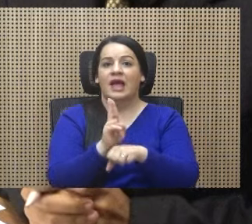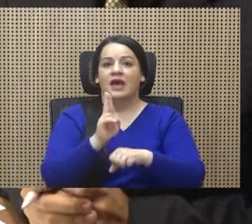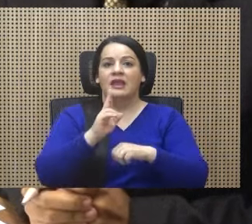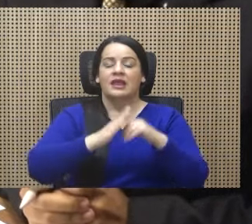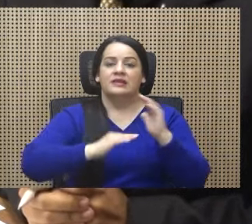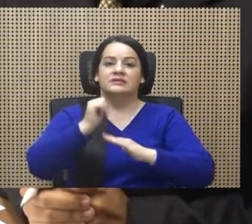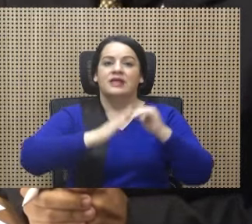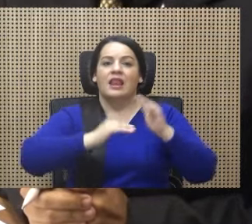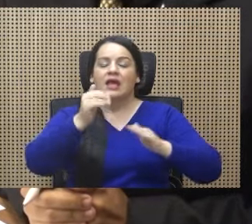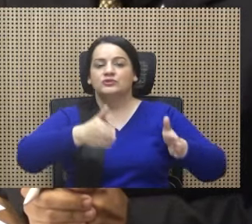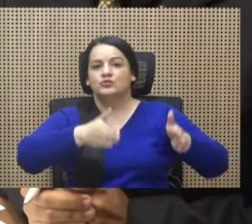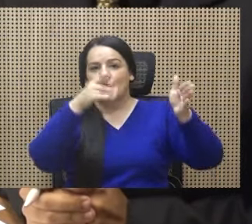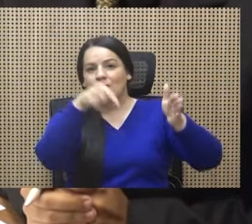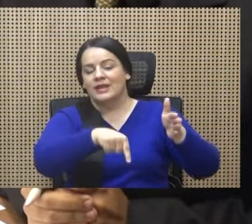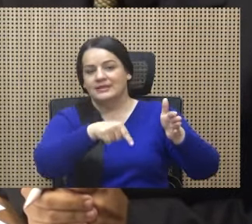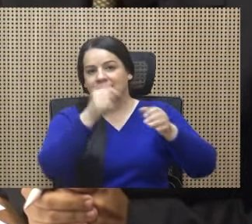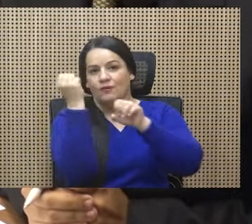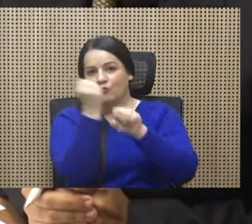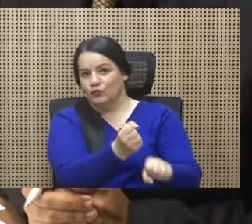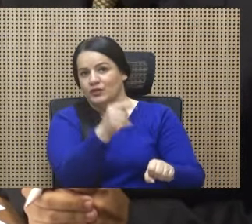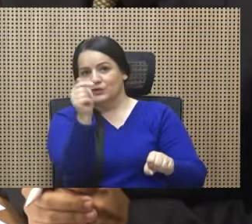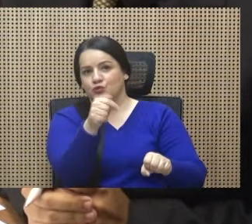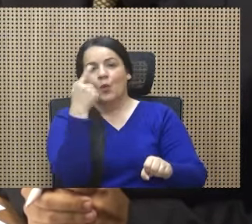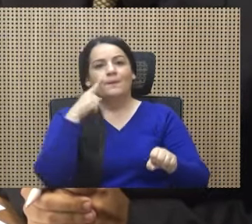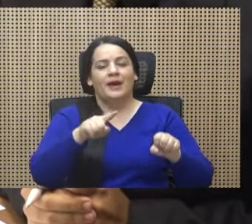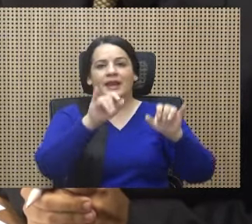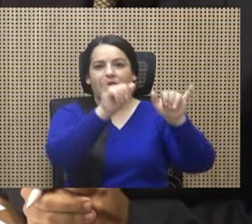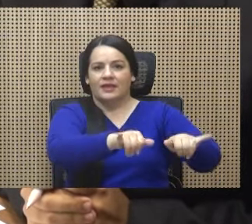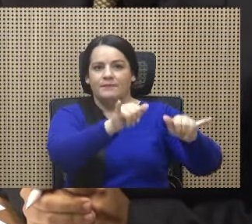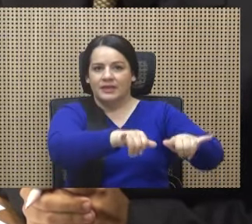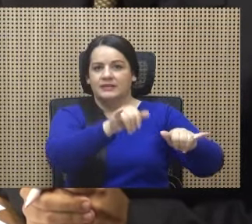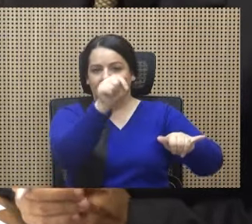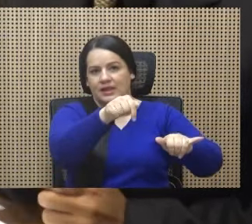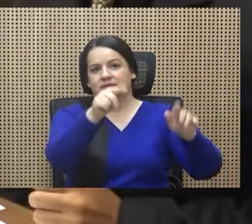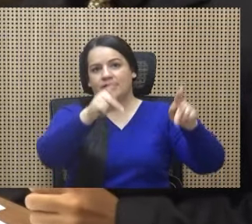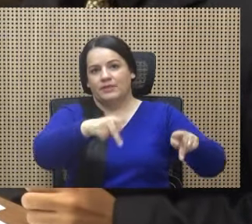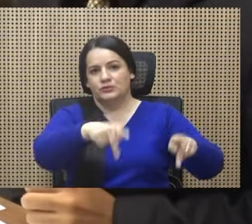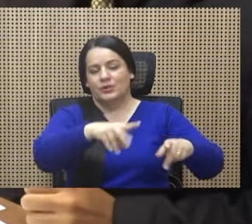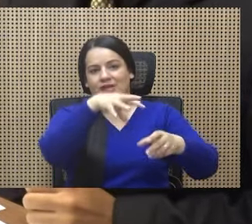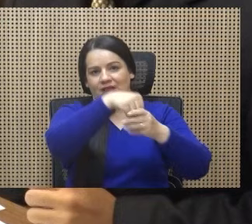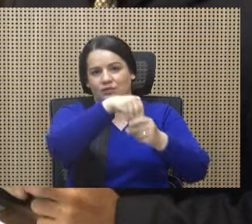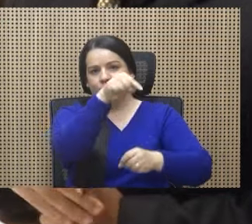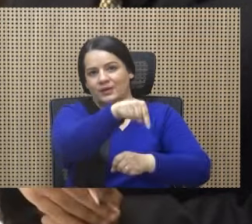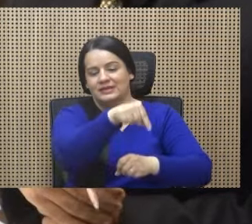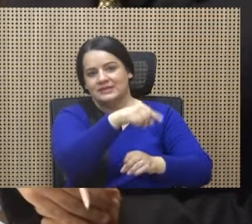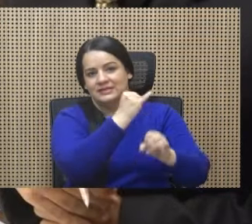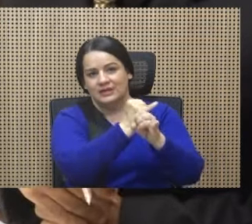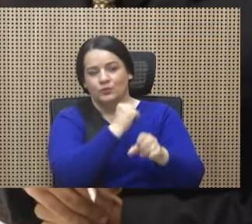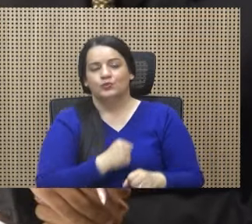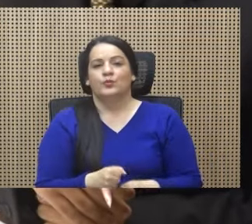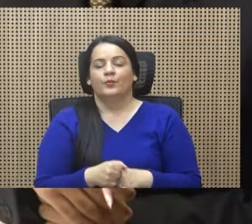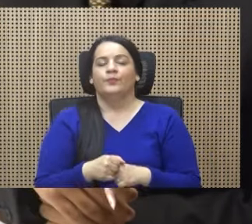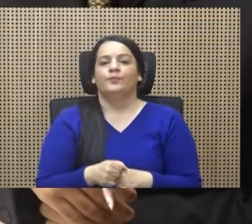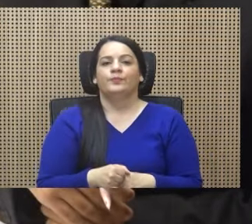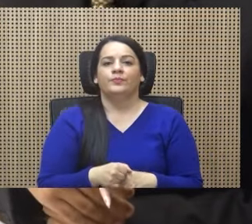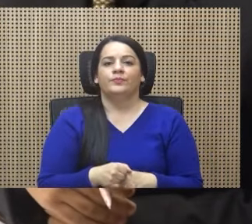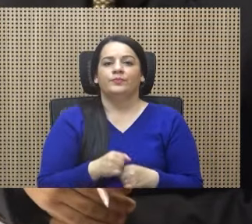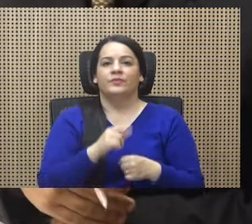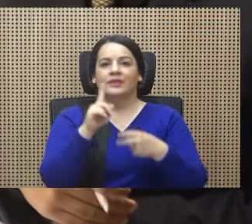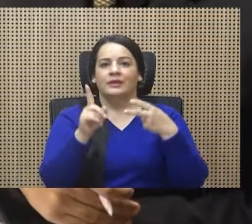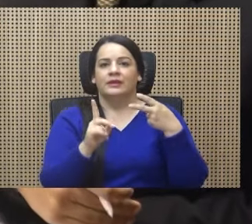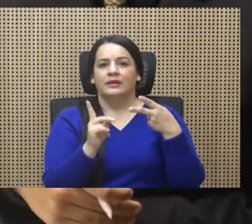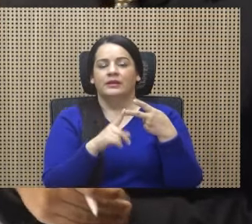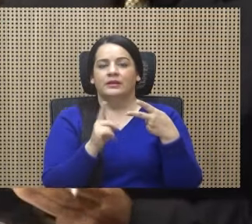fundación manos abiertas para esas personas dentro de esas instalaciones y